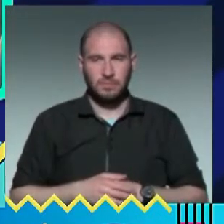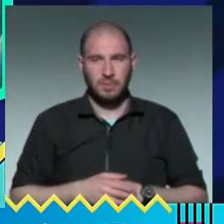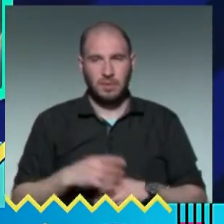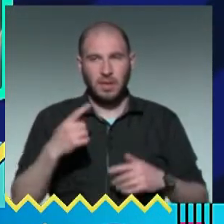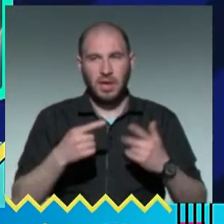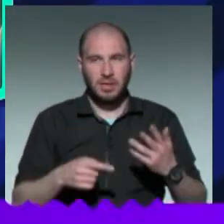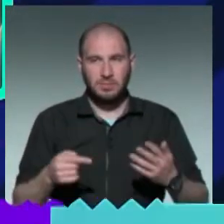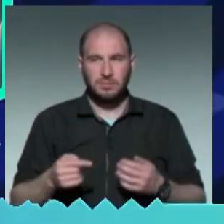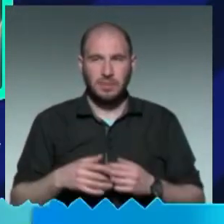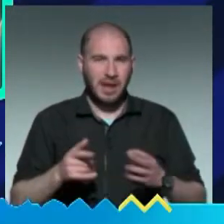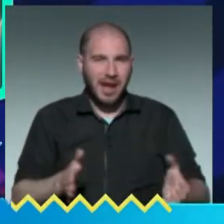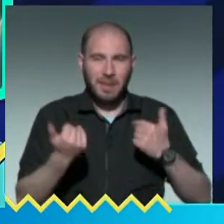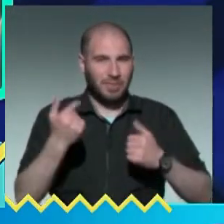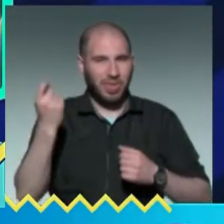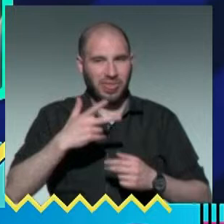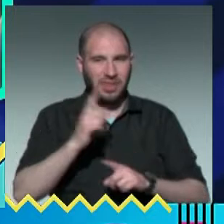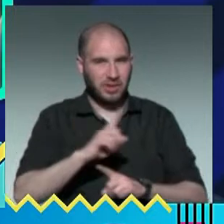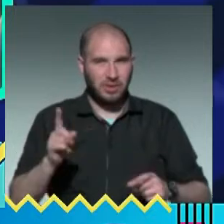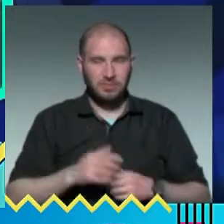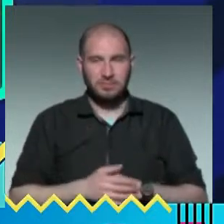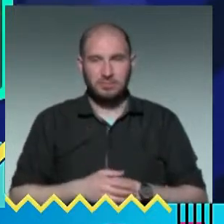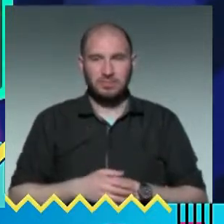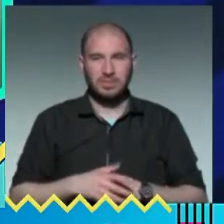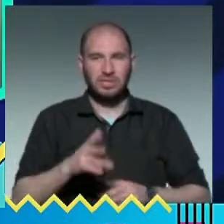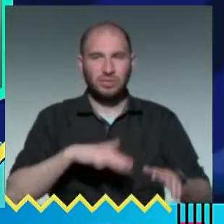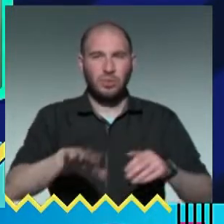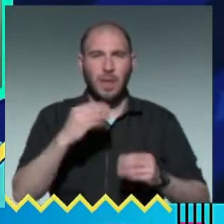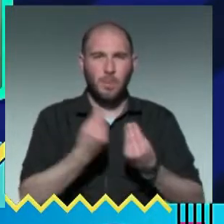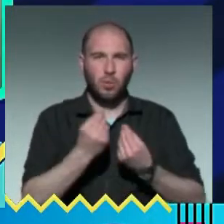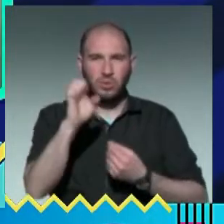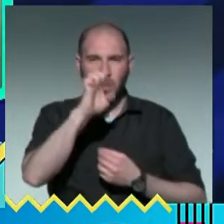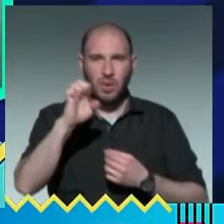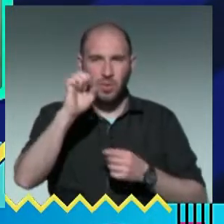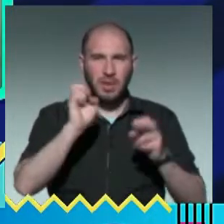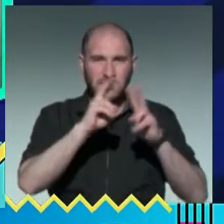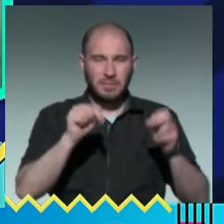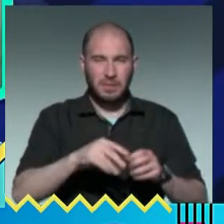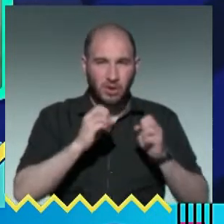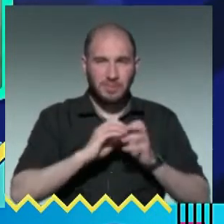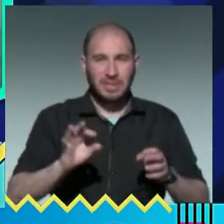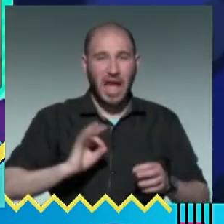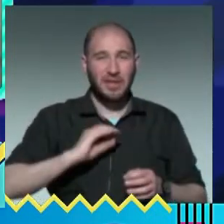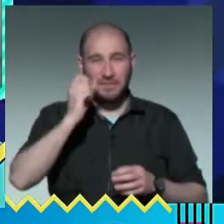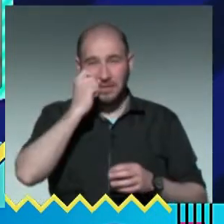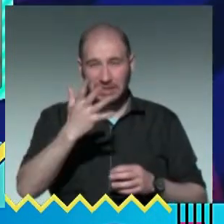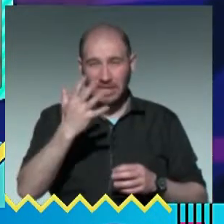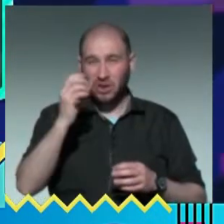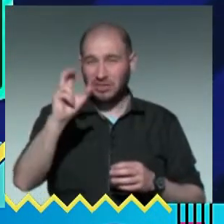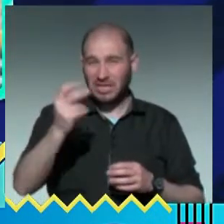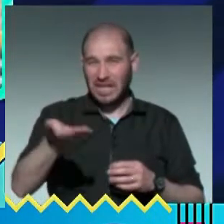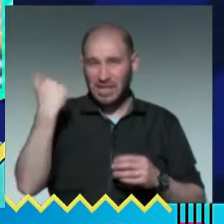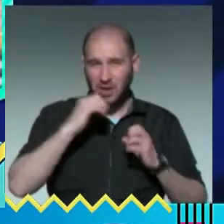eso se produce de un día para otro. Hay muchas ciudades europeas que este tema lo empezaron hace 25 o 30